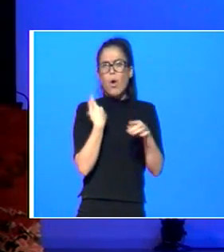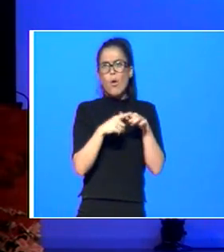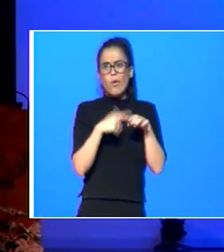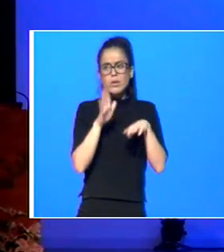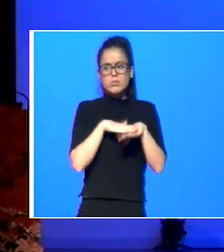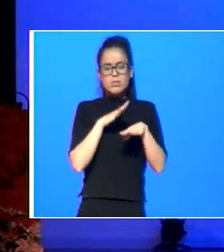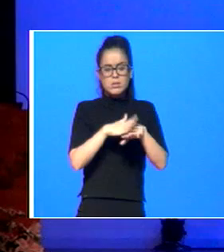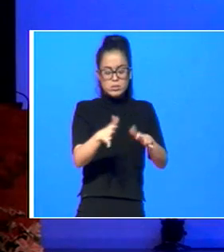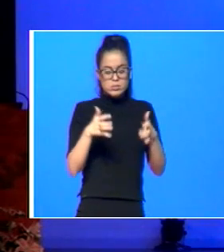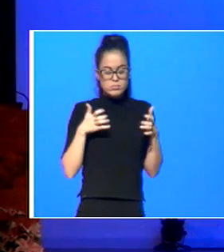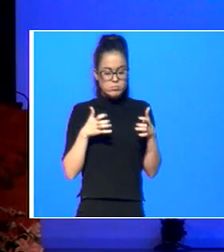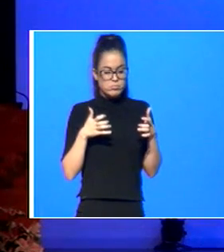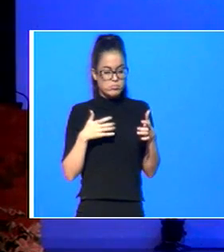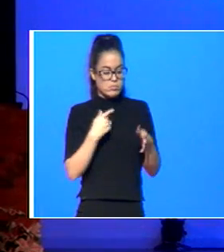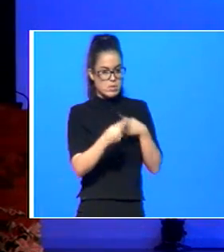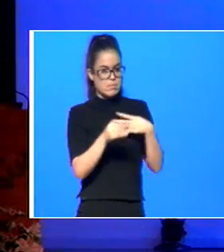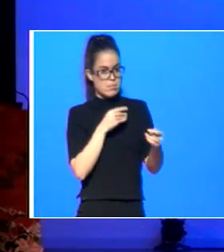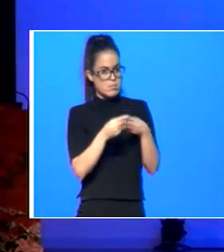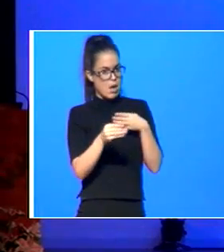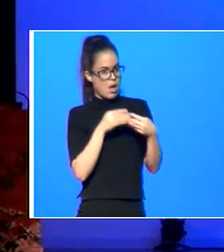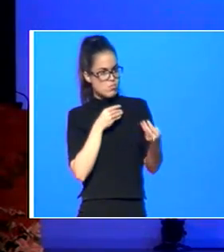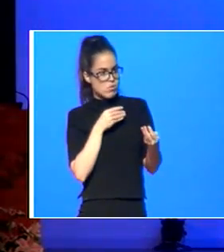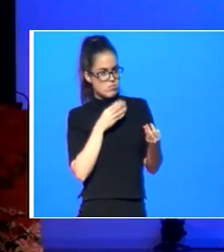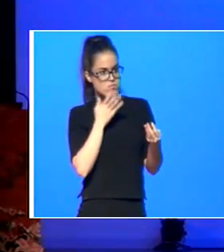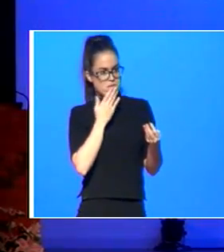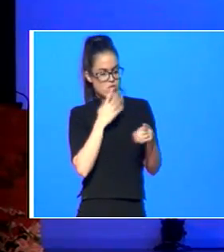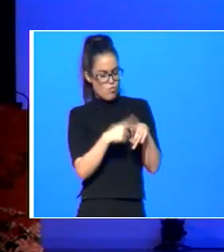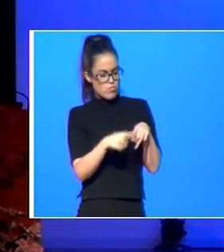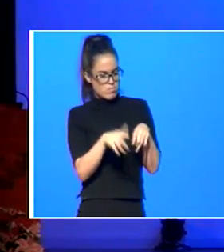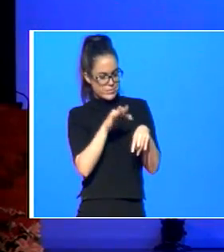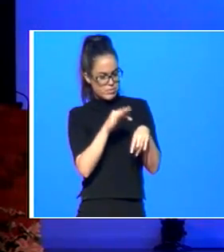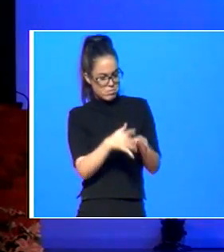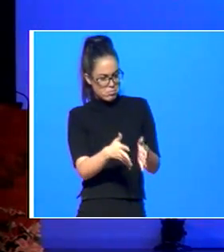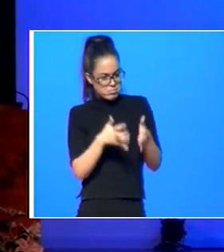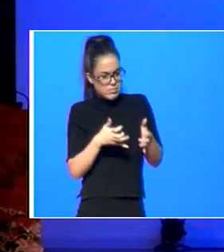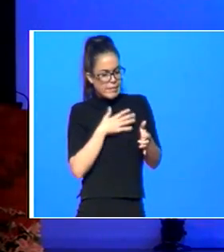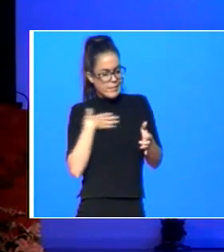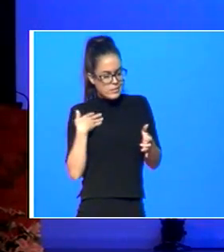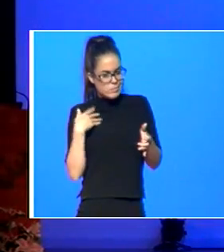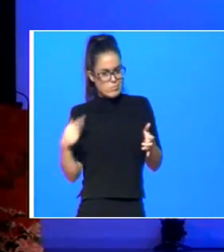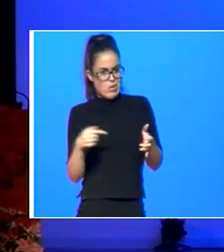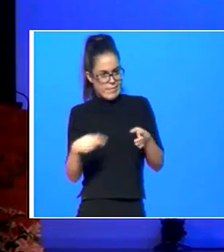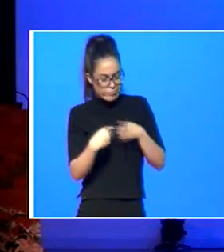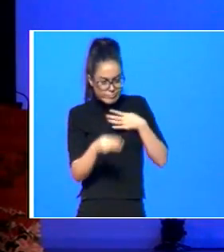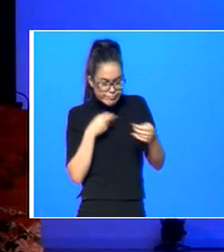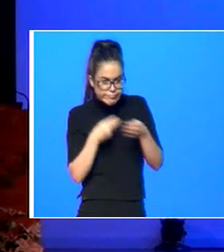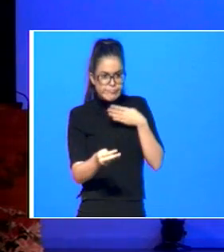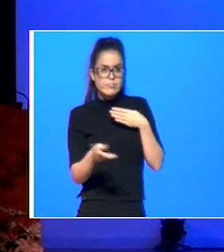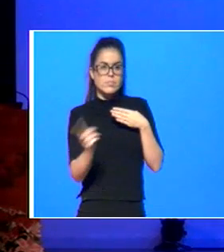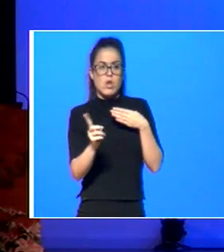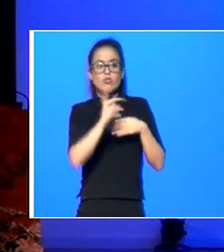maila altuko edo irteera profila, oine esaten den irteera profil altua edo kalidadekua